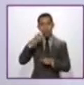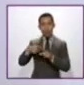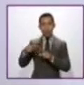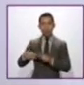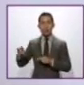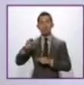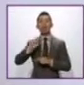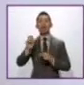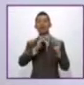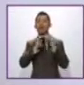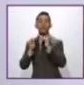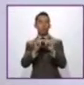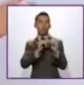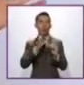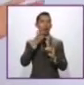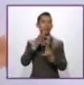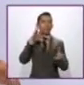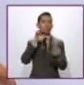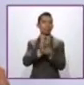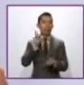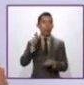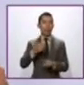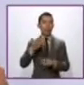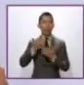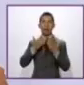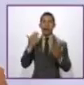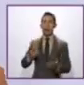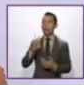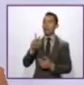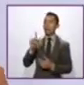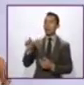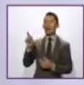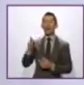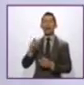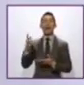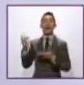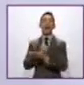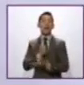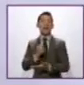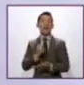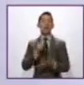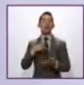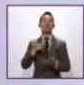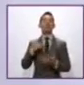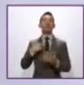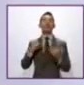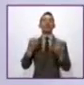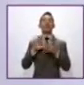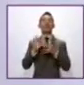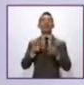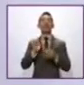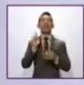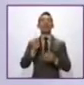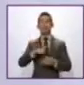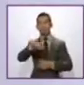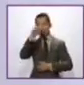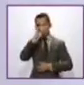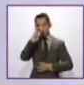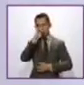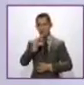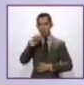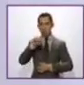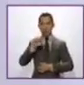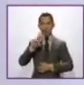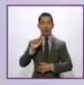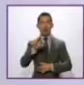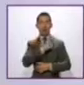tener igualdad. Y Penélope, me ganaste, pero justamente iba a recomendarle a Nava